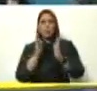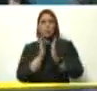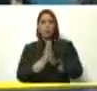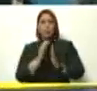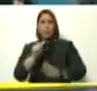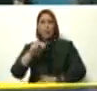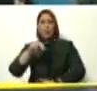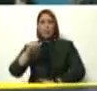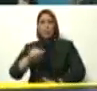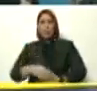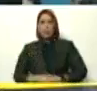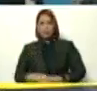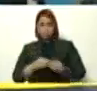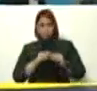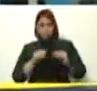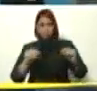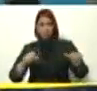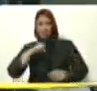Tierra histórica de batalla.